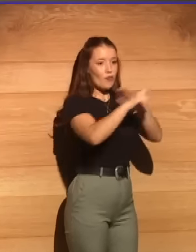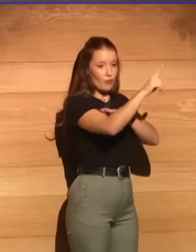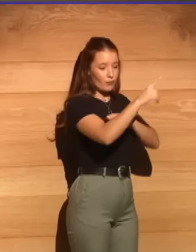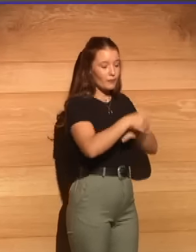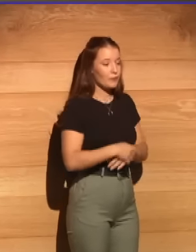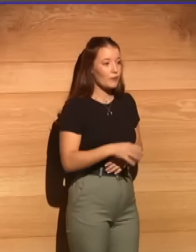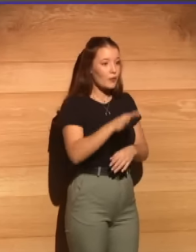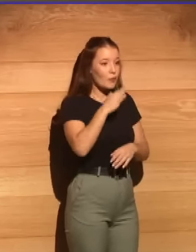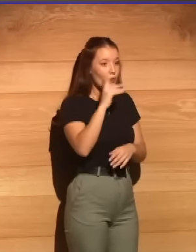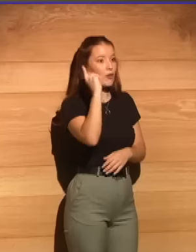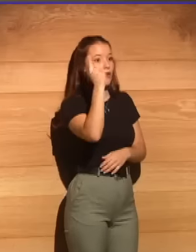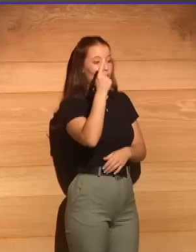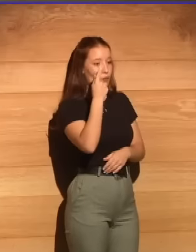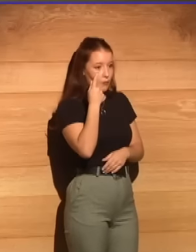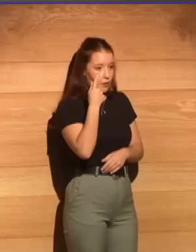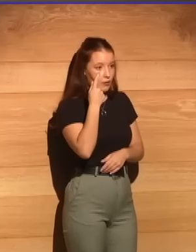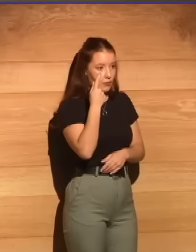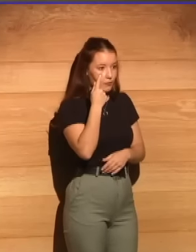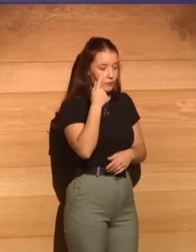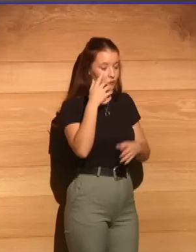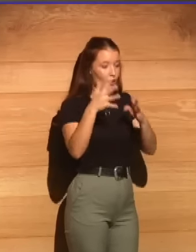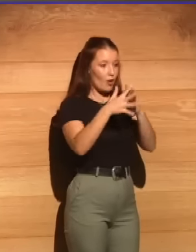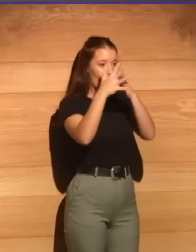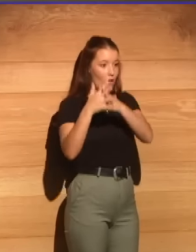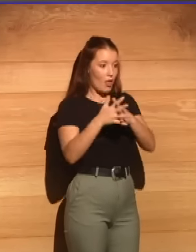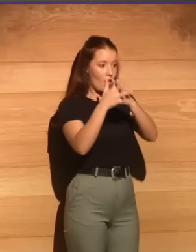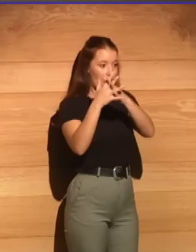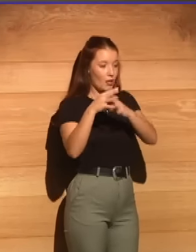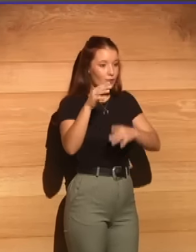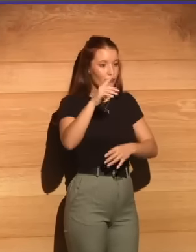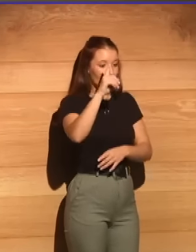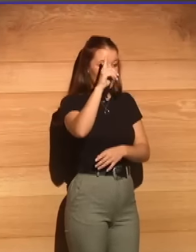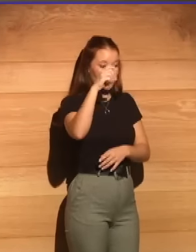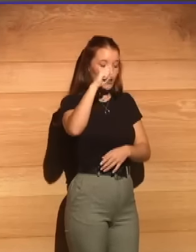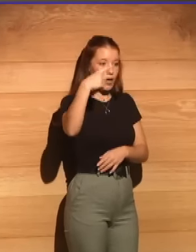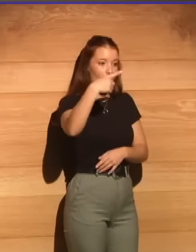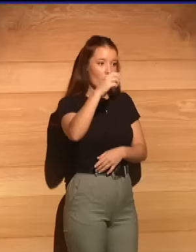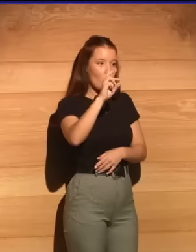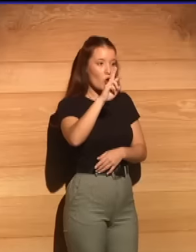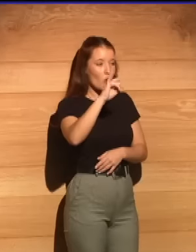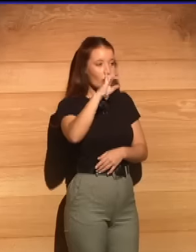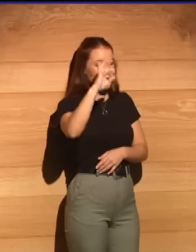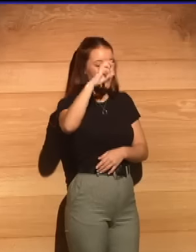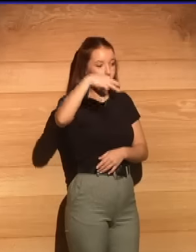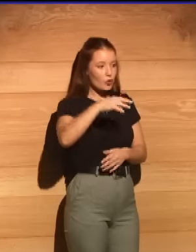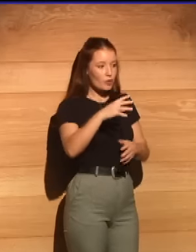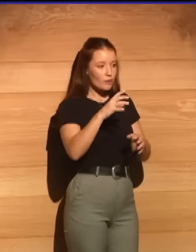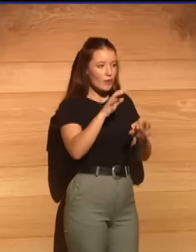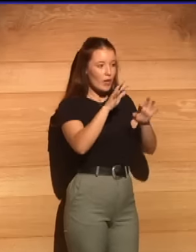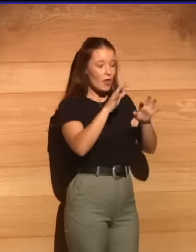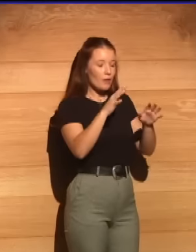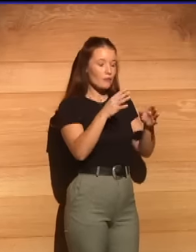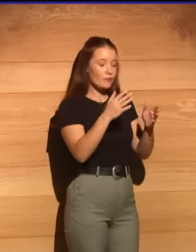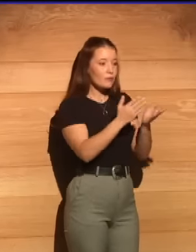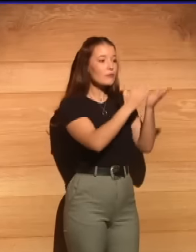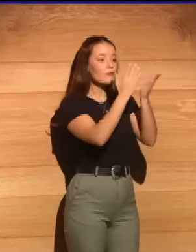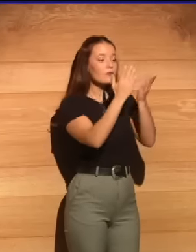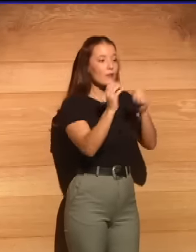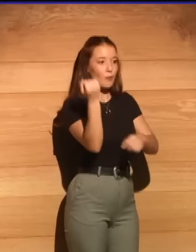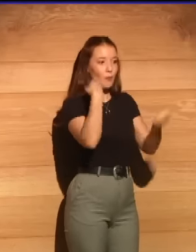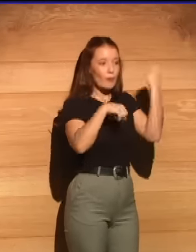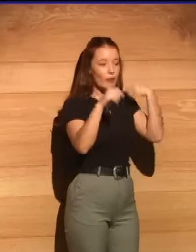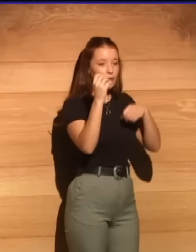neurología de Ramón y Cajal son las bases de los modelos de los algoritmos, de cómo entrenar los algoritmos, ¿no? Por lo tanto, yo creo que aquí tenemos que hacer una revisión en